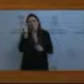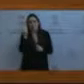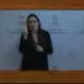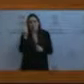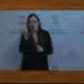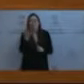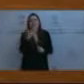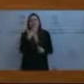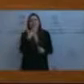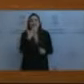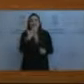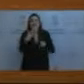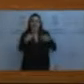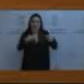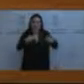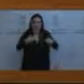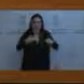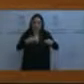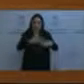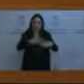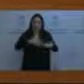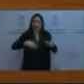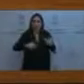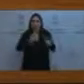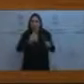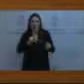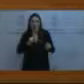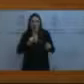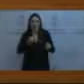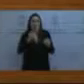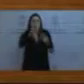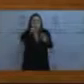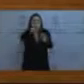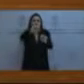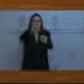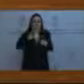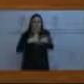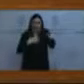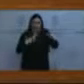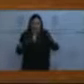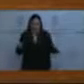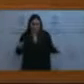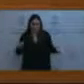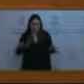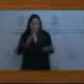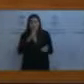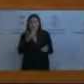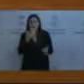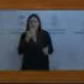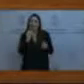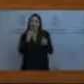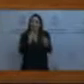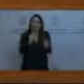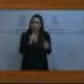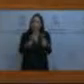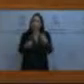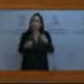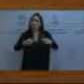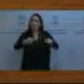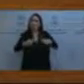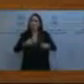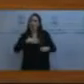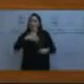petición de diálogo y negociación nadie se puede negar a que se produzca, ¿no? A través del diálogo y de las negociaciones, cómo se deben de arbitrar